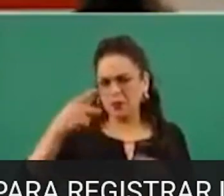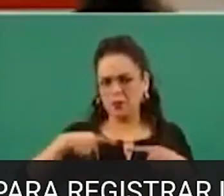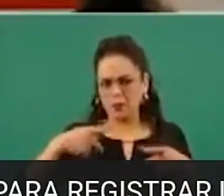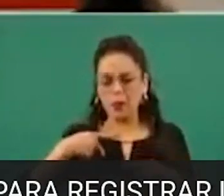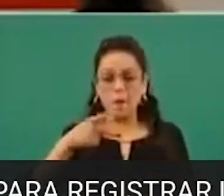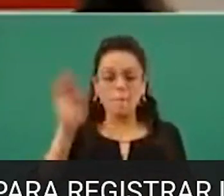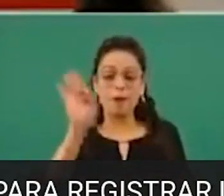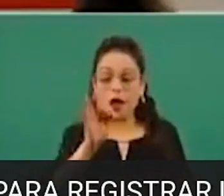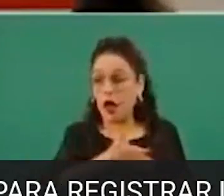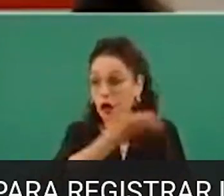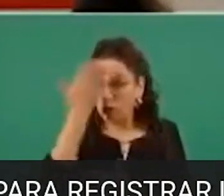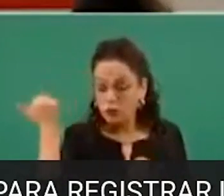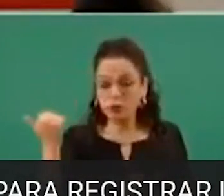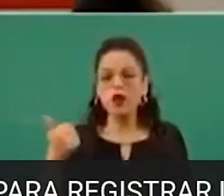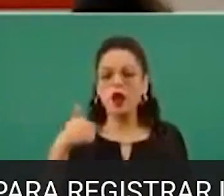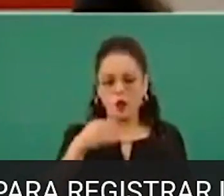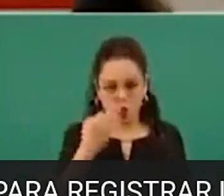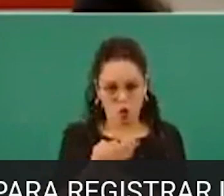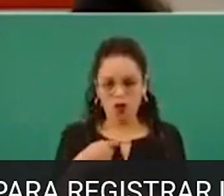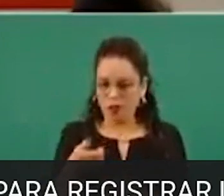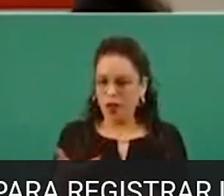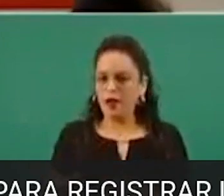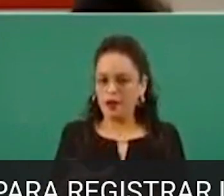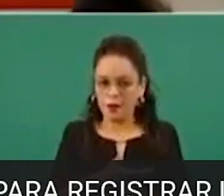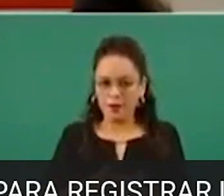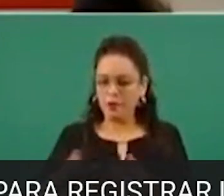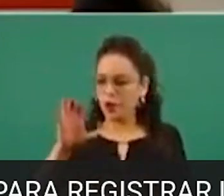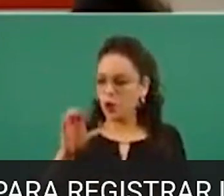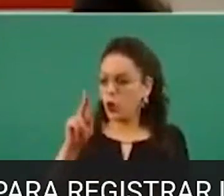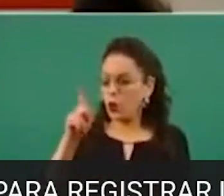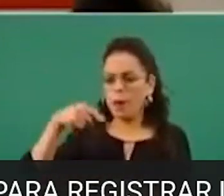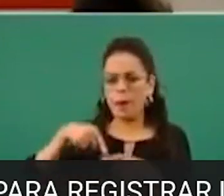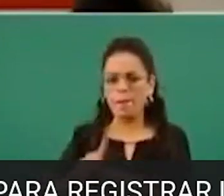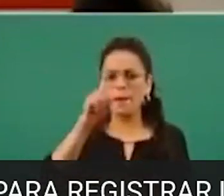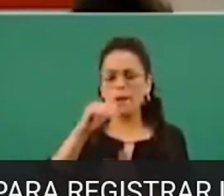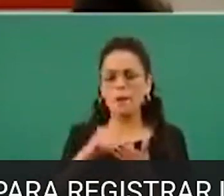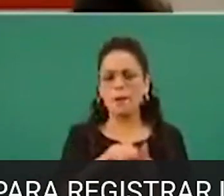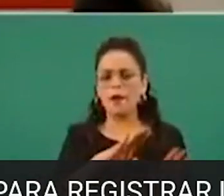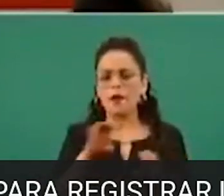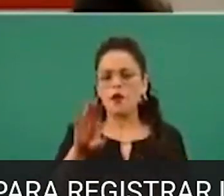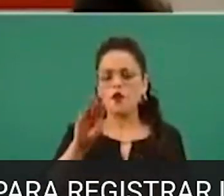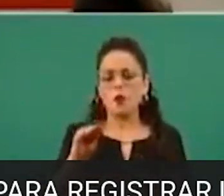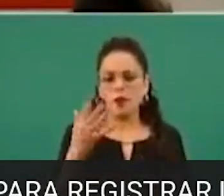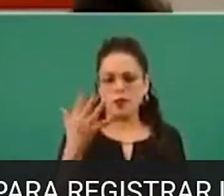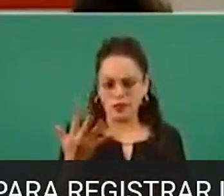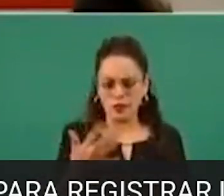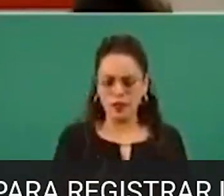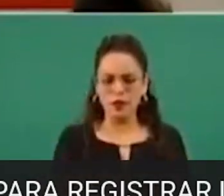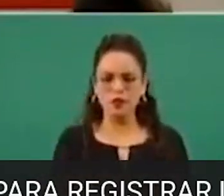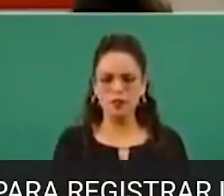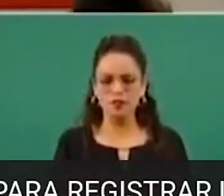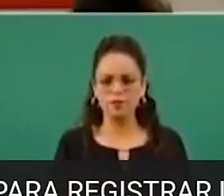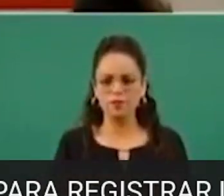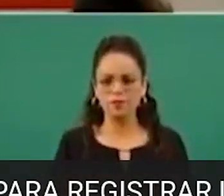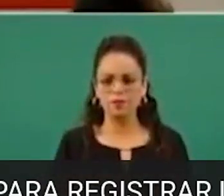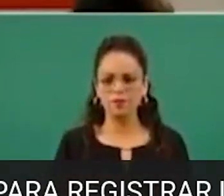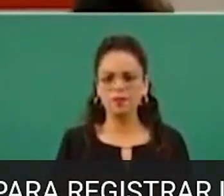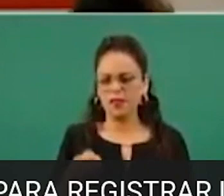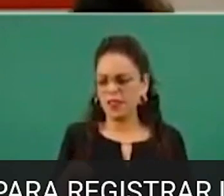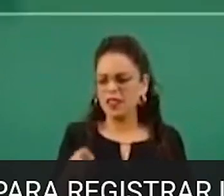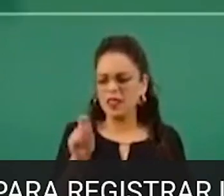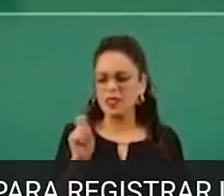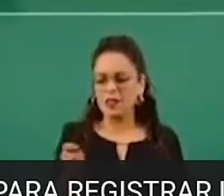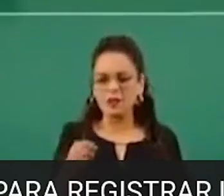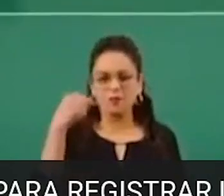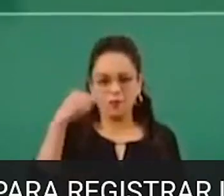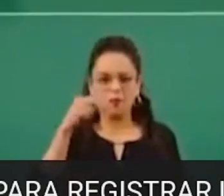se lo comparto. La CURP se estableció en 1995 y está destinada a ser, como el